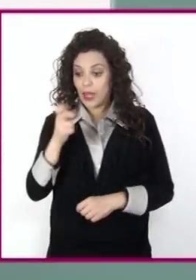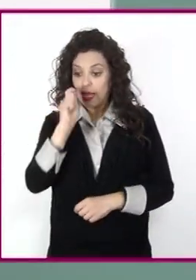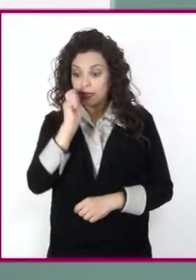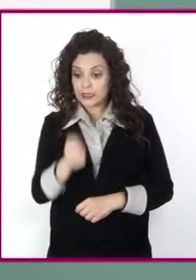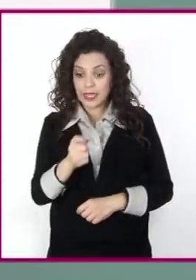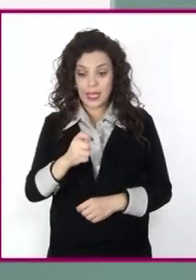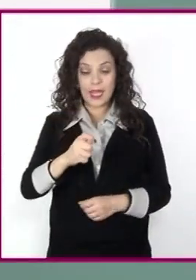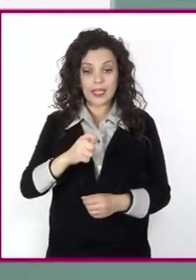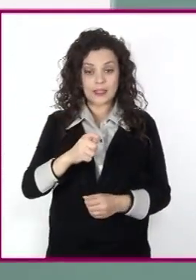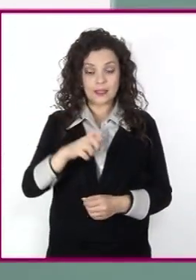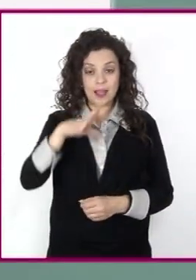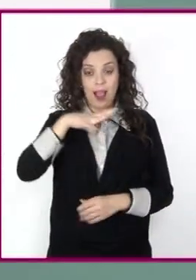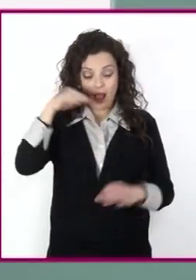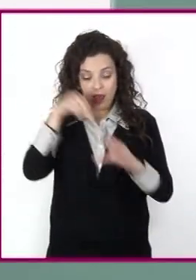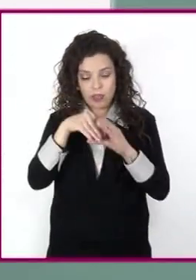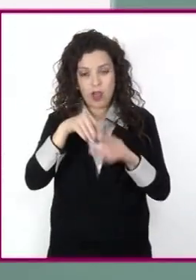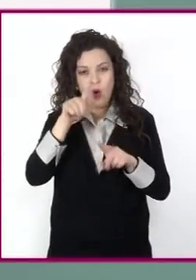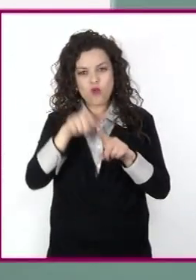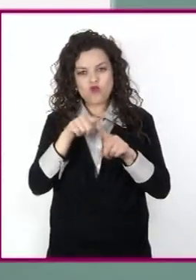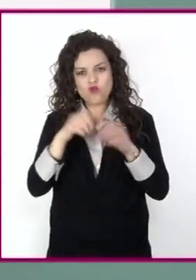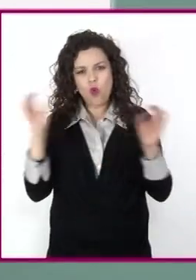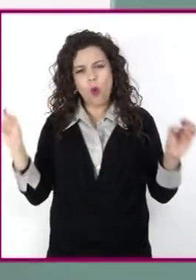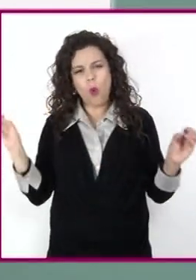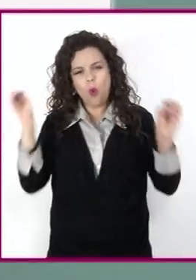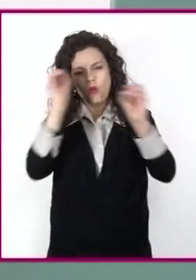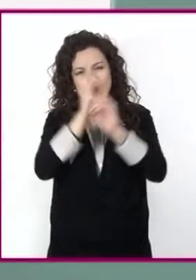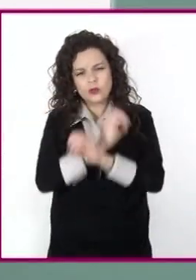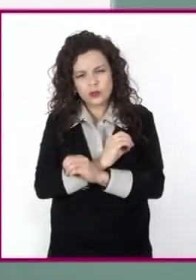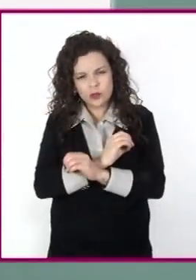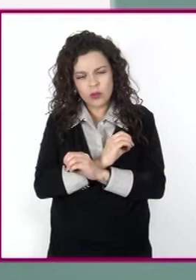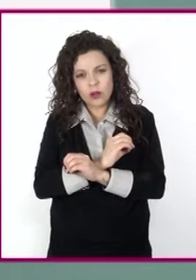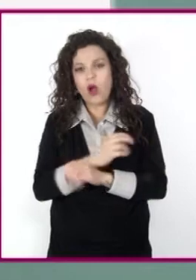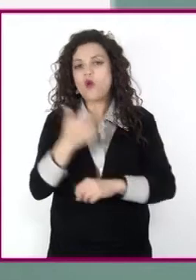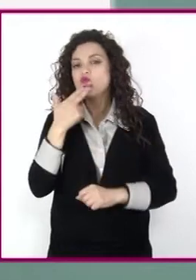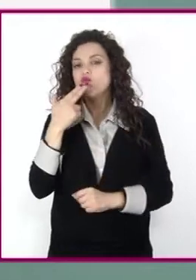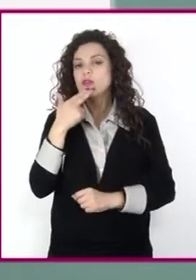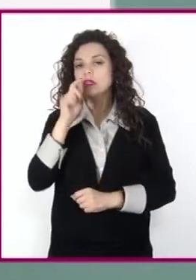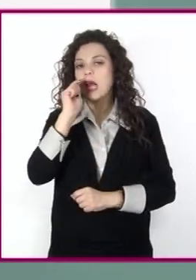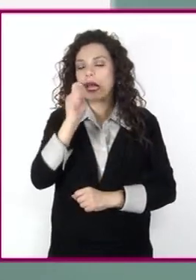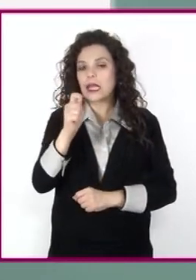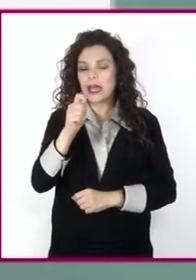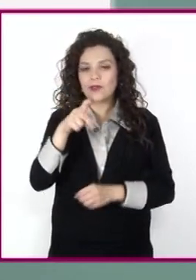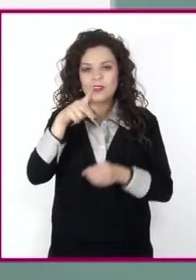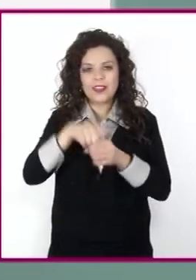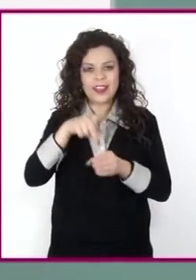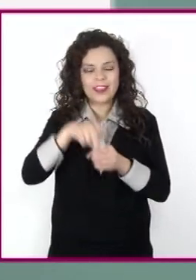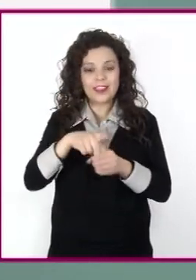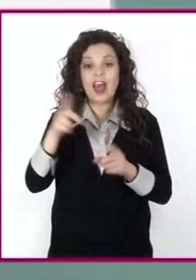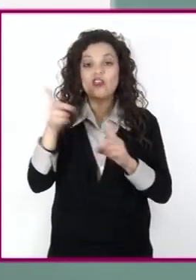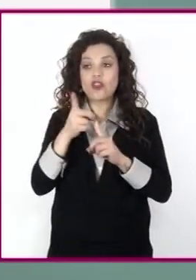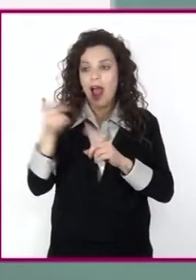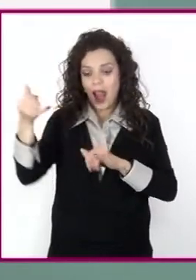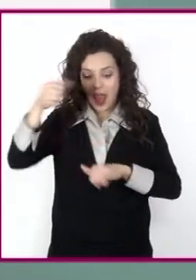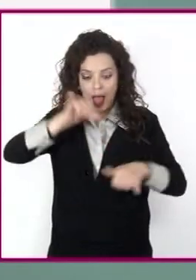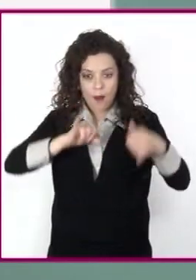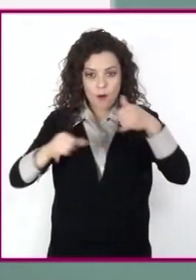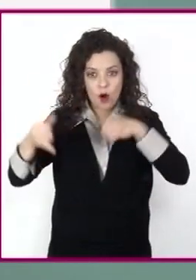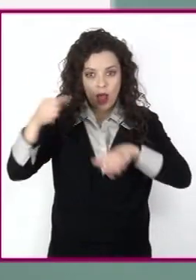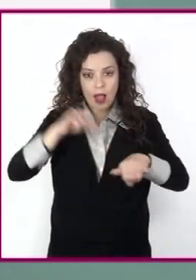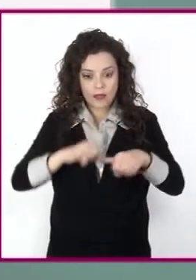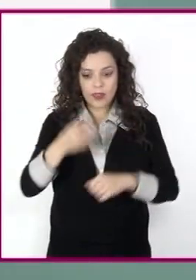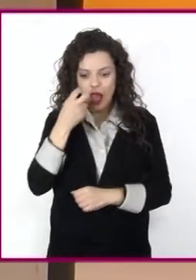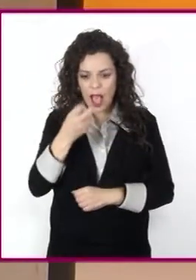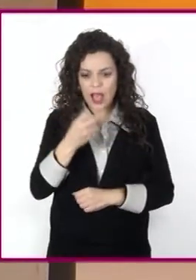se tiñen de color oscuro con algunos de los tintes utilizados en el laboratorio y generalmente tienen forma